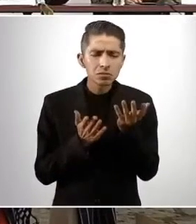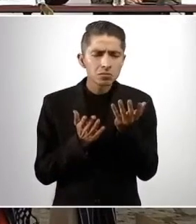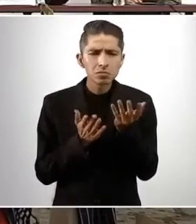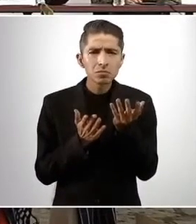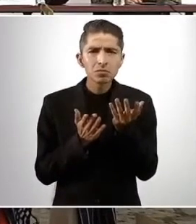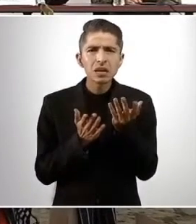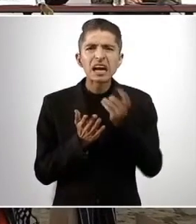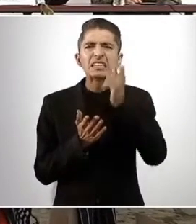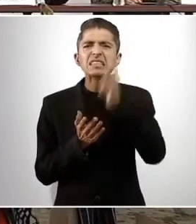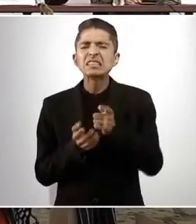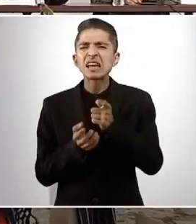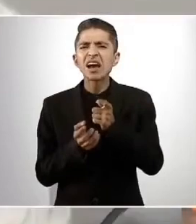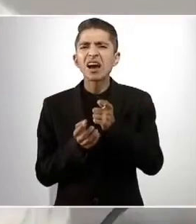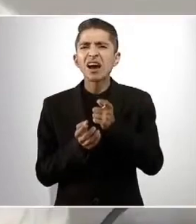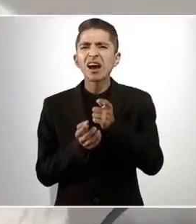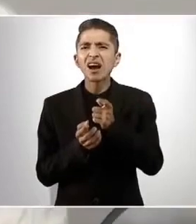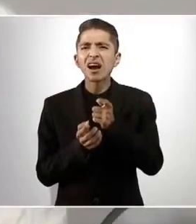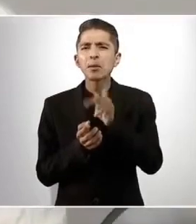el corazón